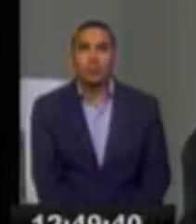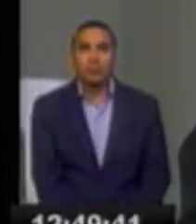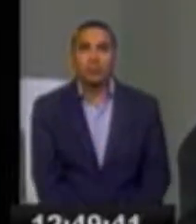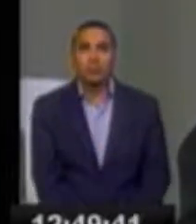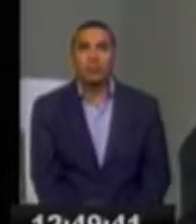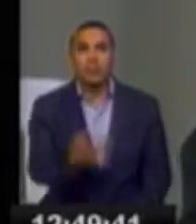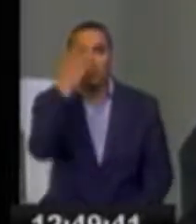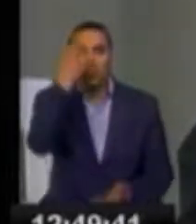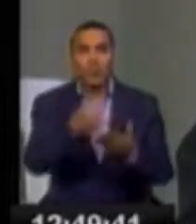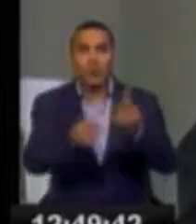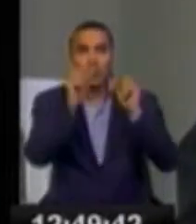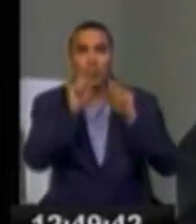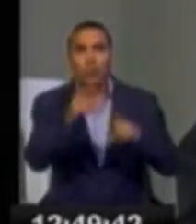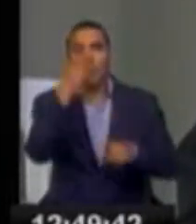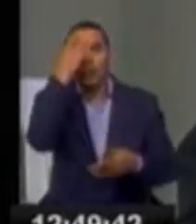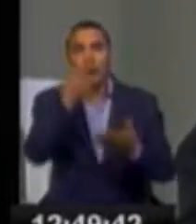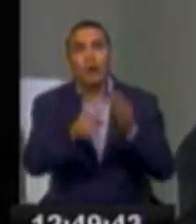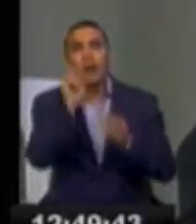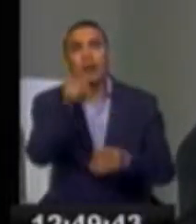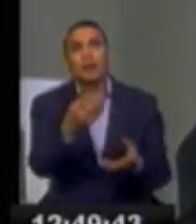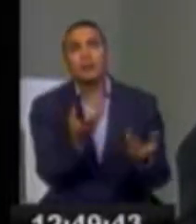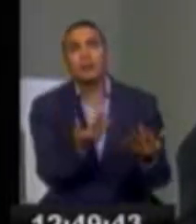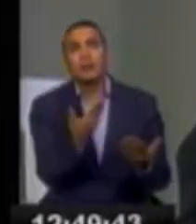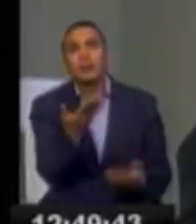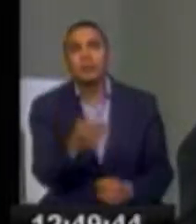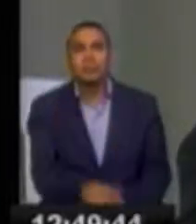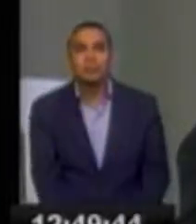Porque la pregunta es, ¿por qué habrían de esperar?